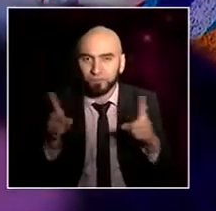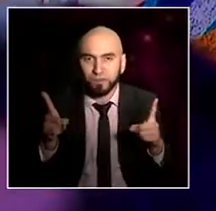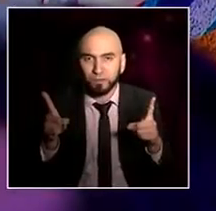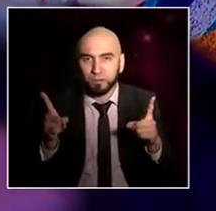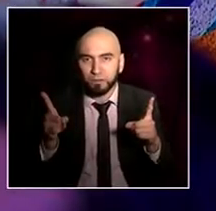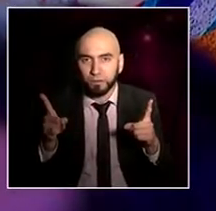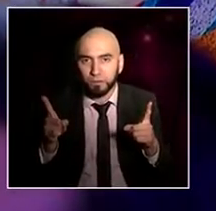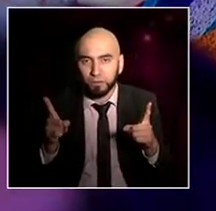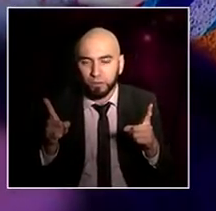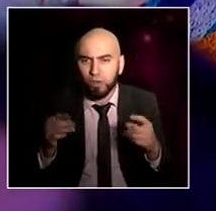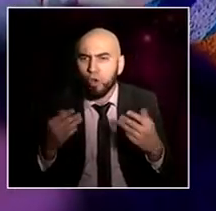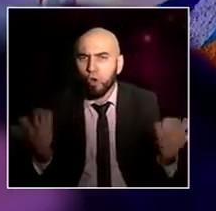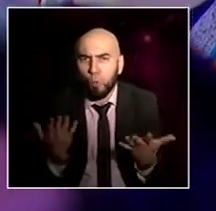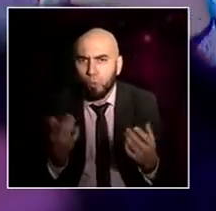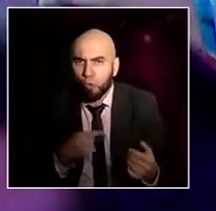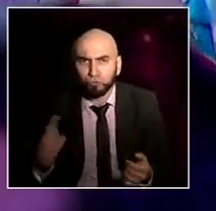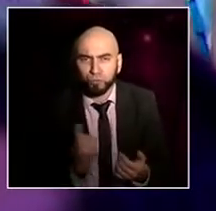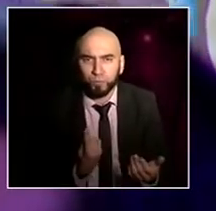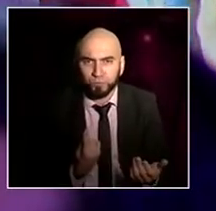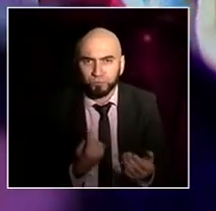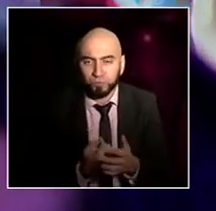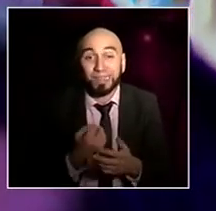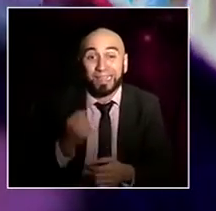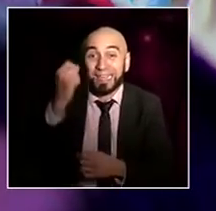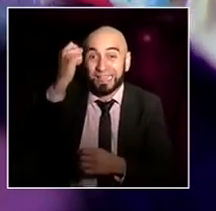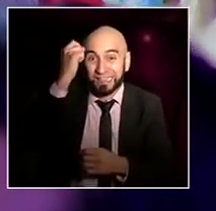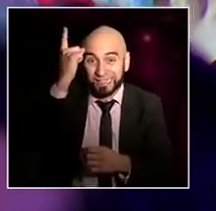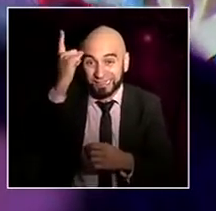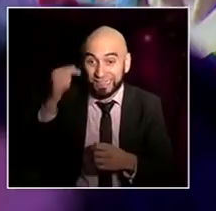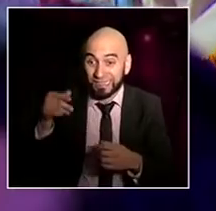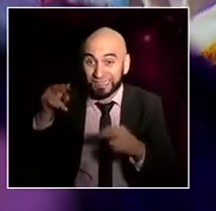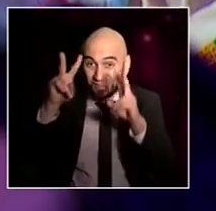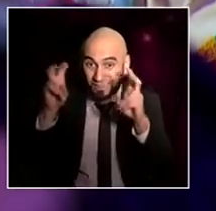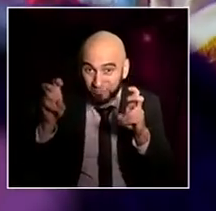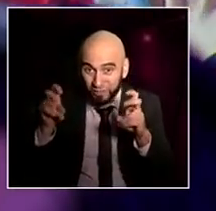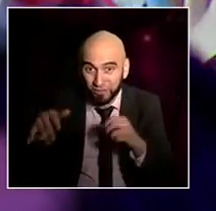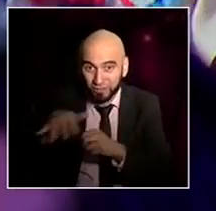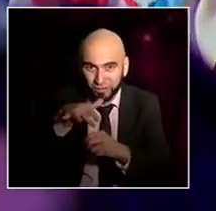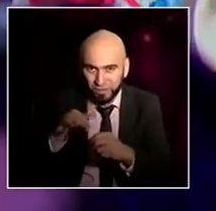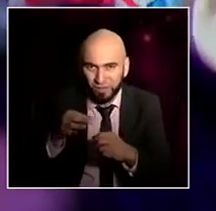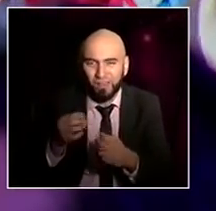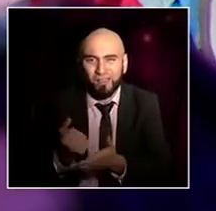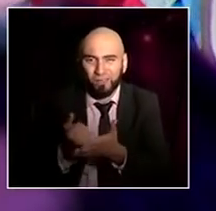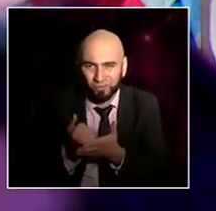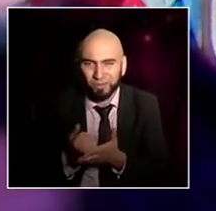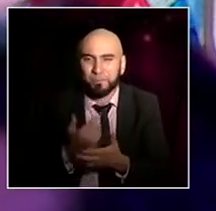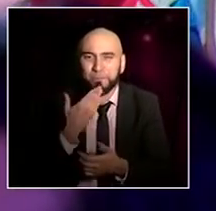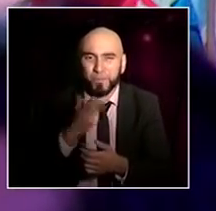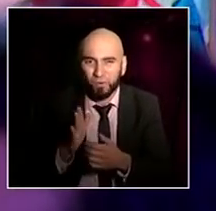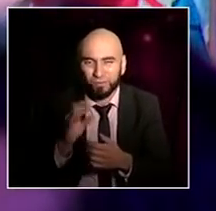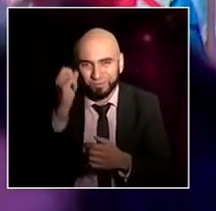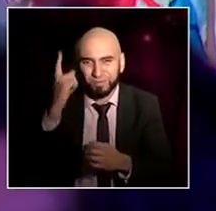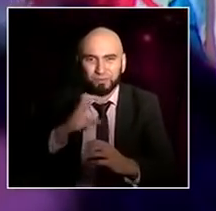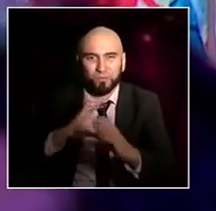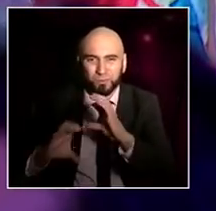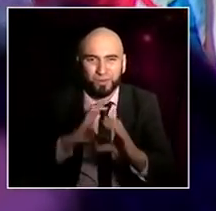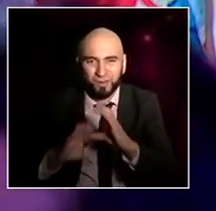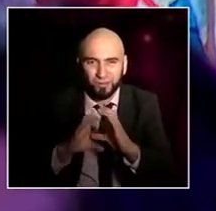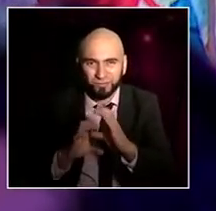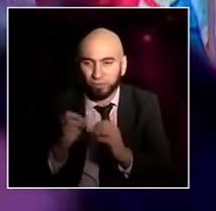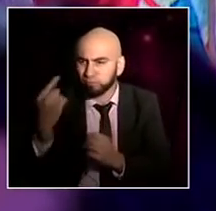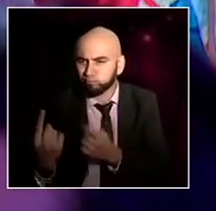pero como nosotros somos. Y entender esto es la clave para permitir más comunicación entre otros individuos